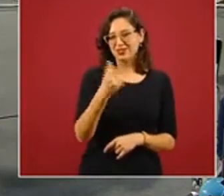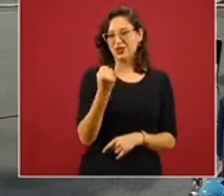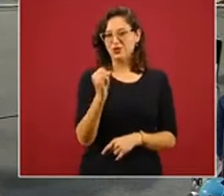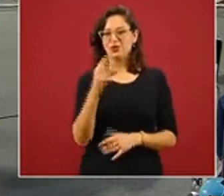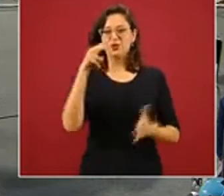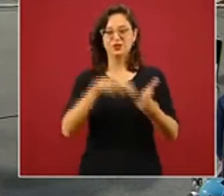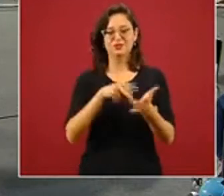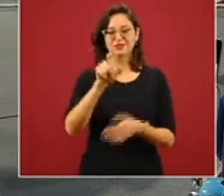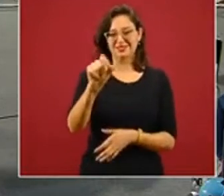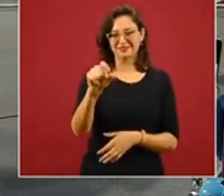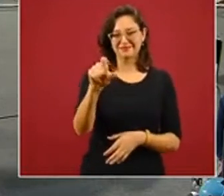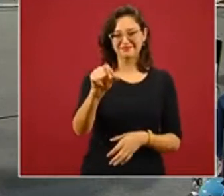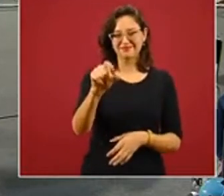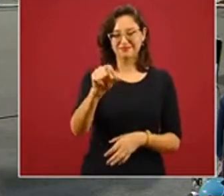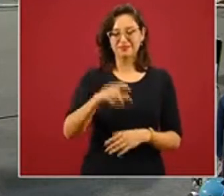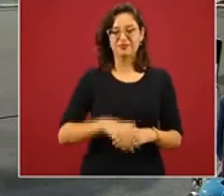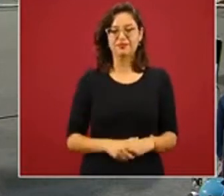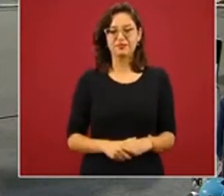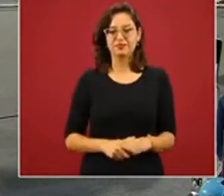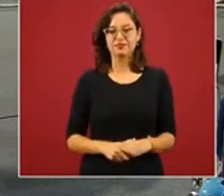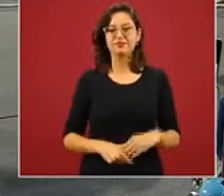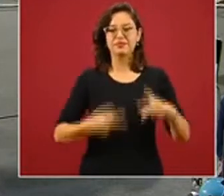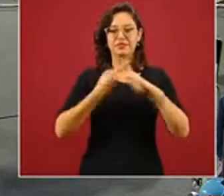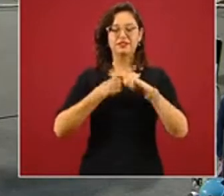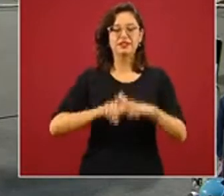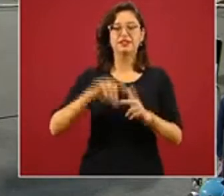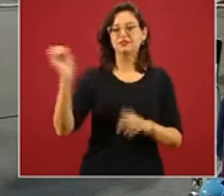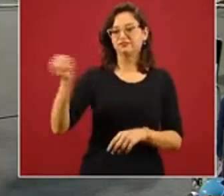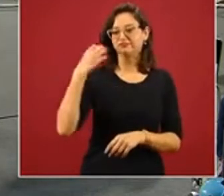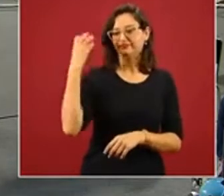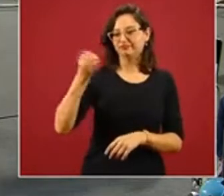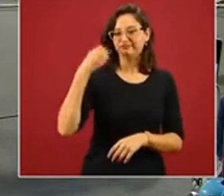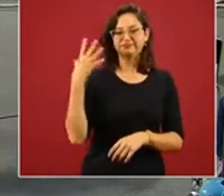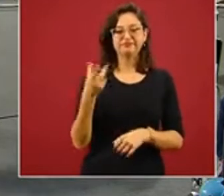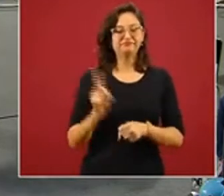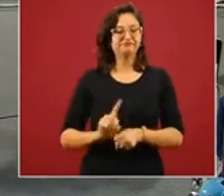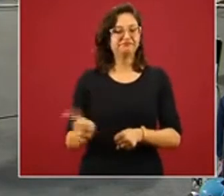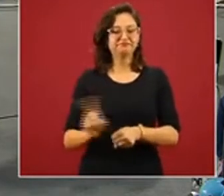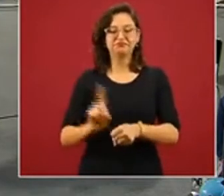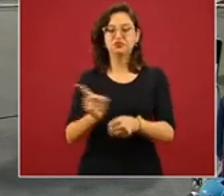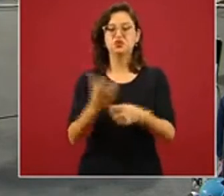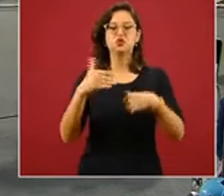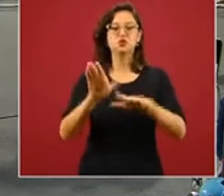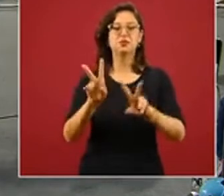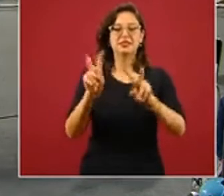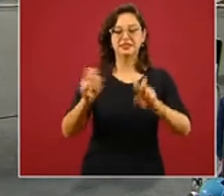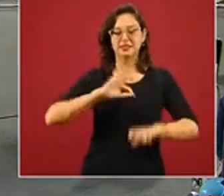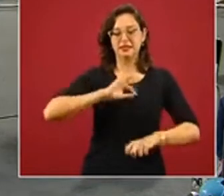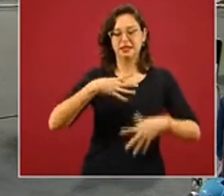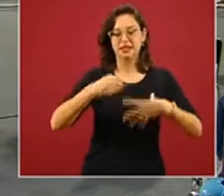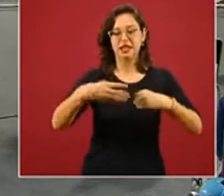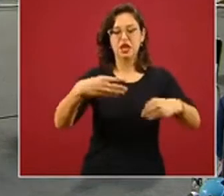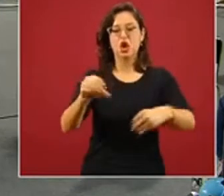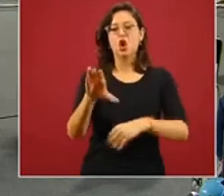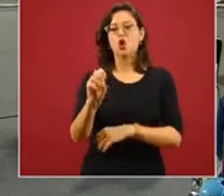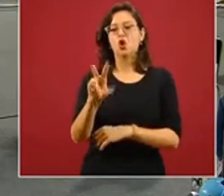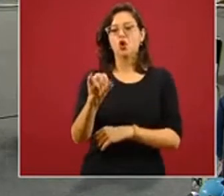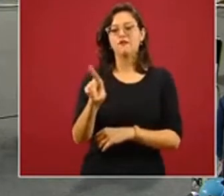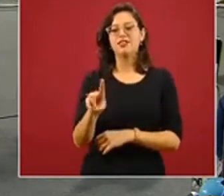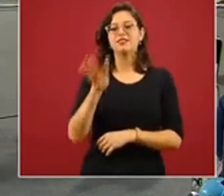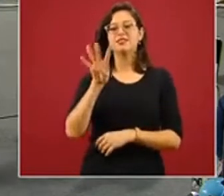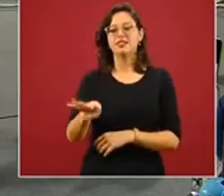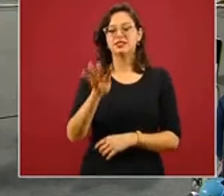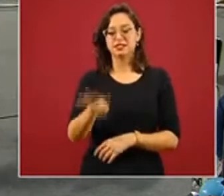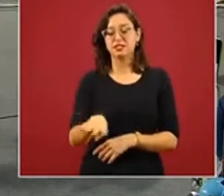2020. Vamos a iniciar la conferencia de prensa diaria sobre la situación de la pandemia de COVID-19, la enfermedad causada por el